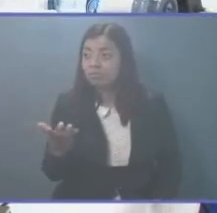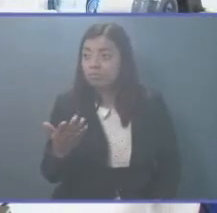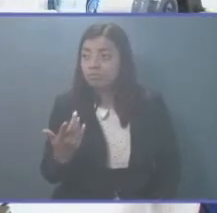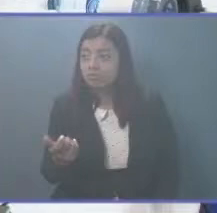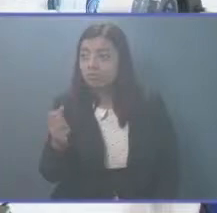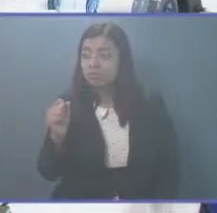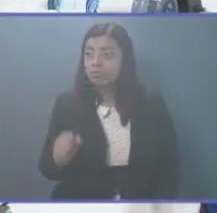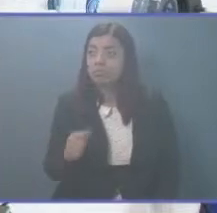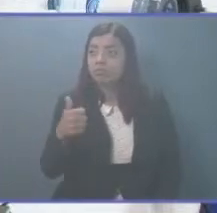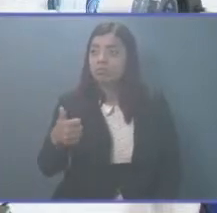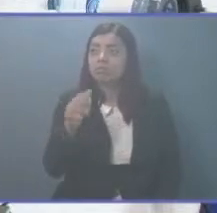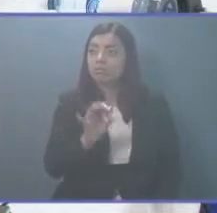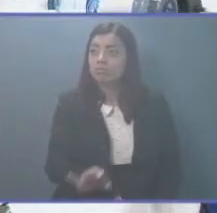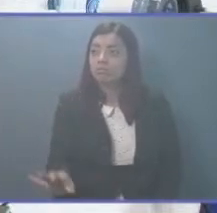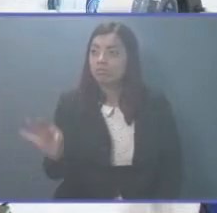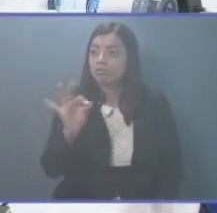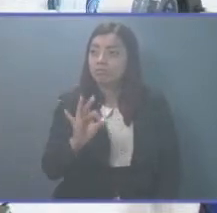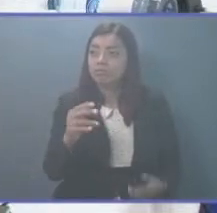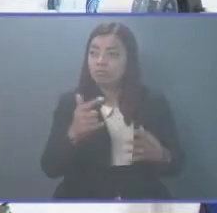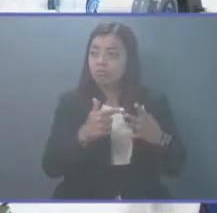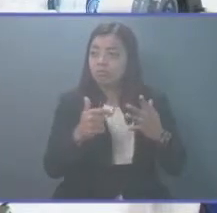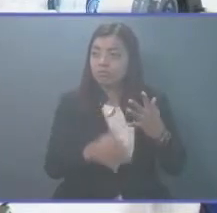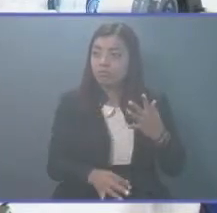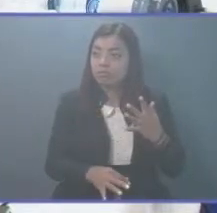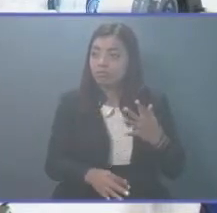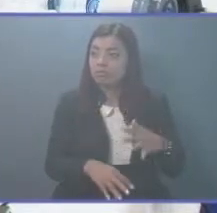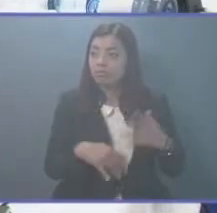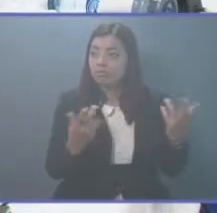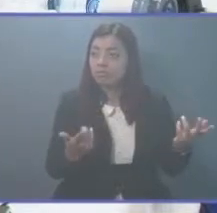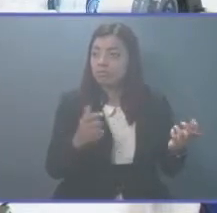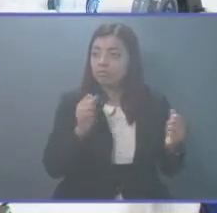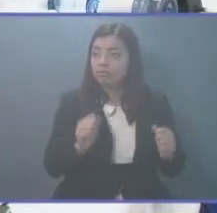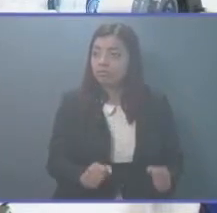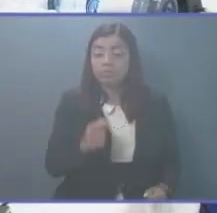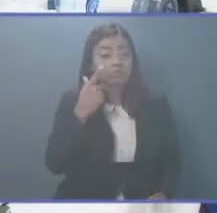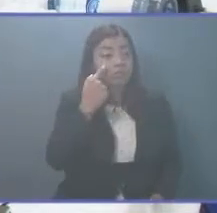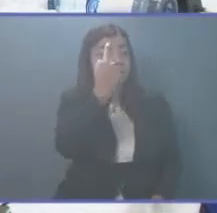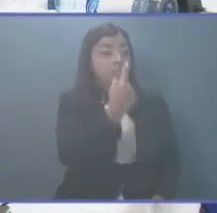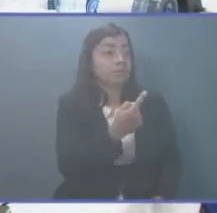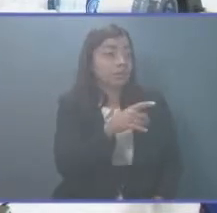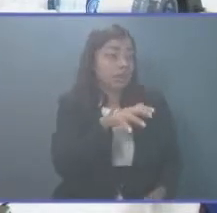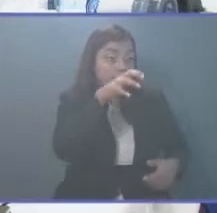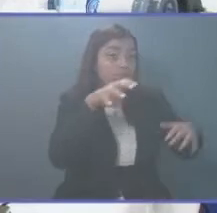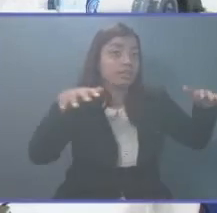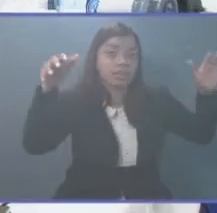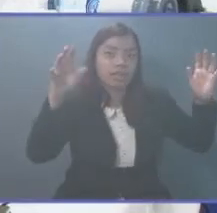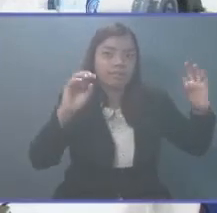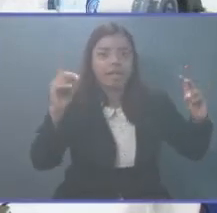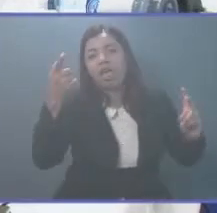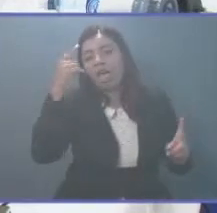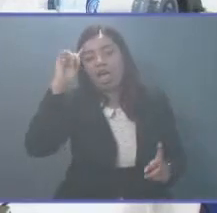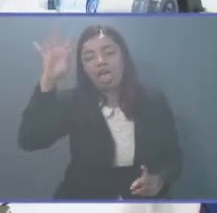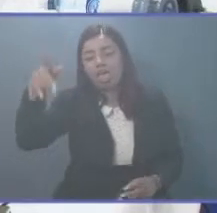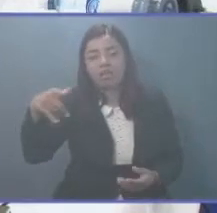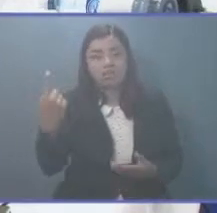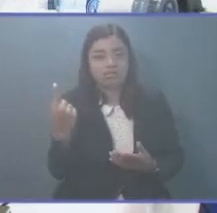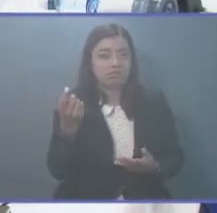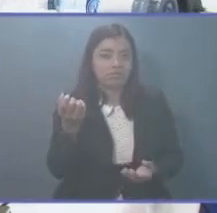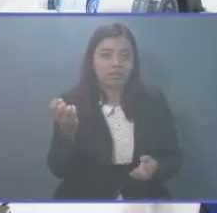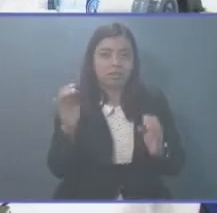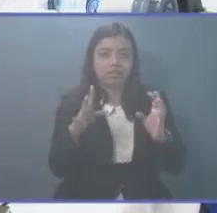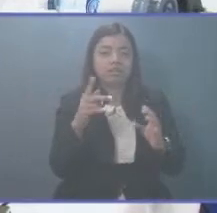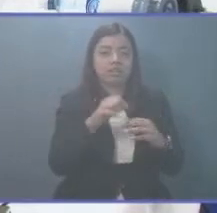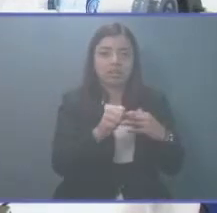obtener buenas y mejores leyes, ¿verdad? Porque si fueran fantasmas igual no podría hablar con ellos porque no hablan, ¿va? Entonces, el tema es